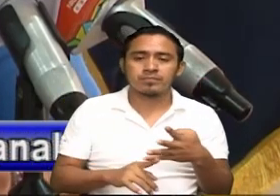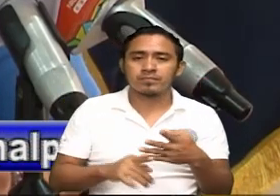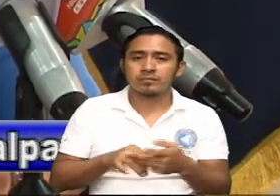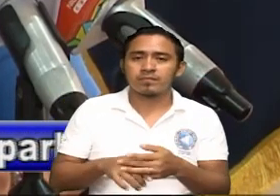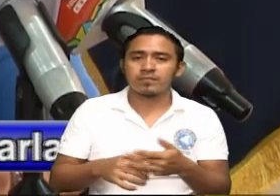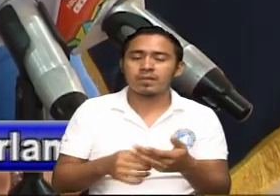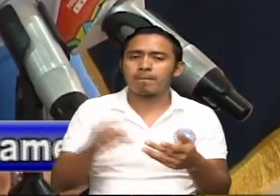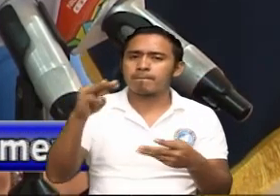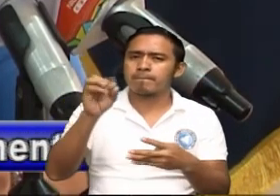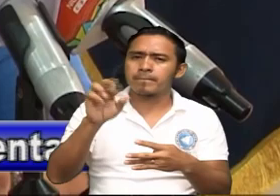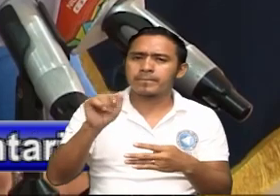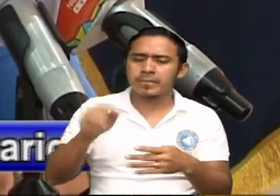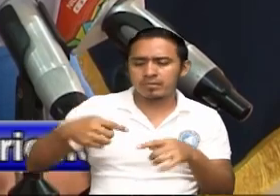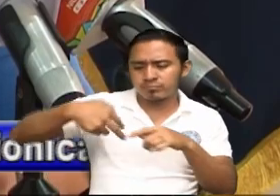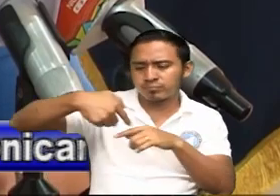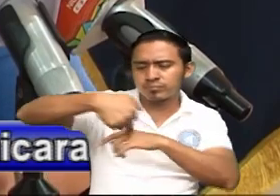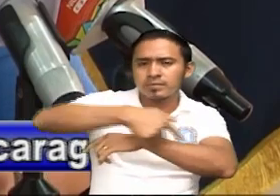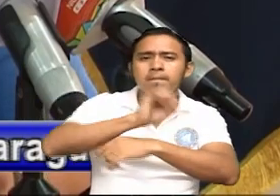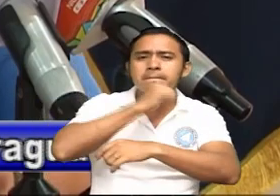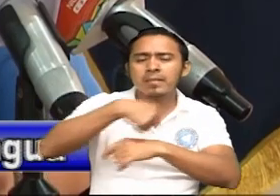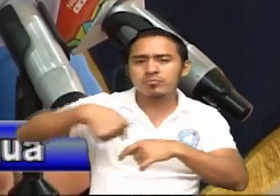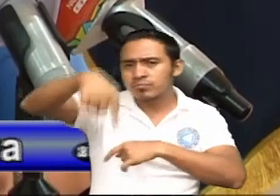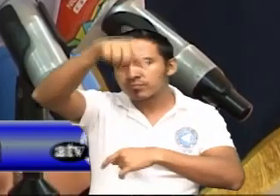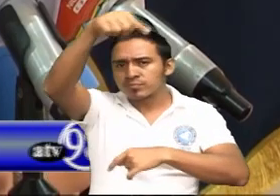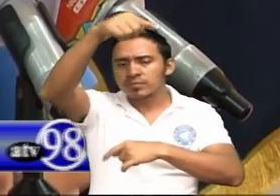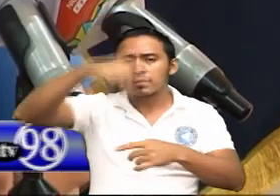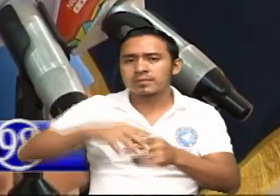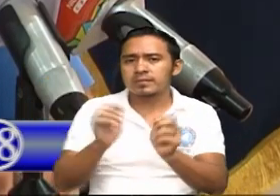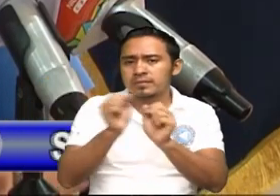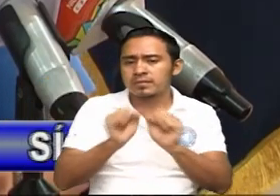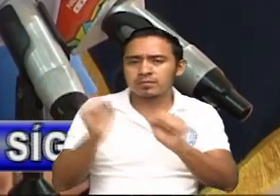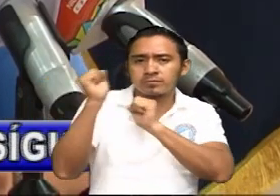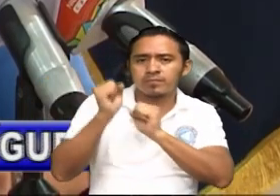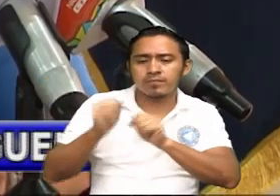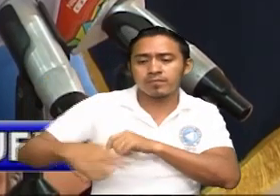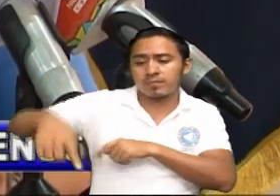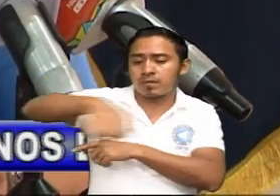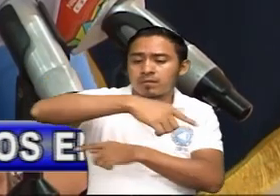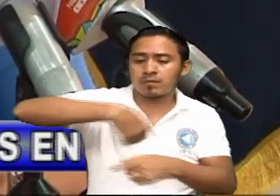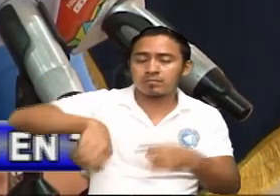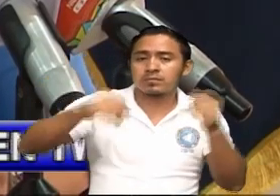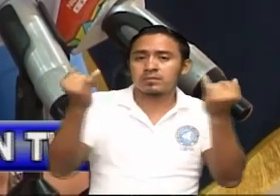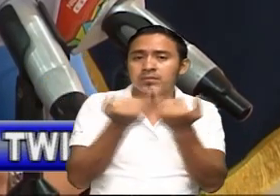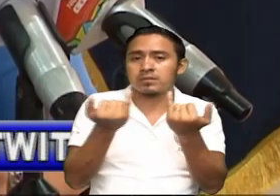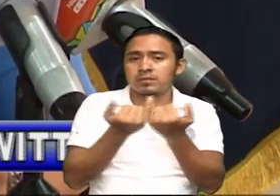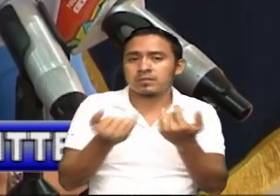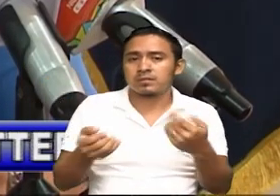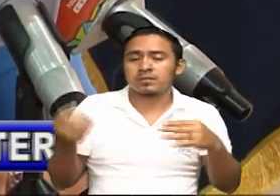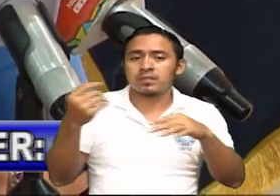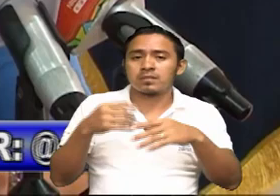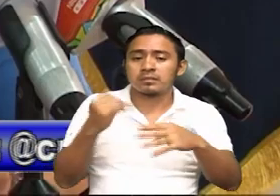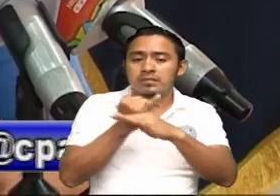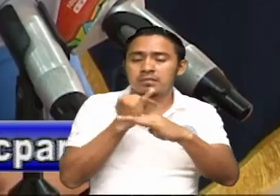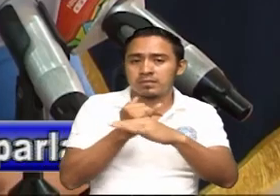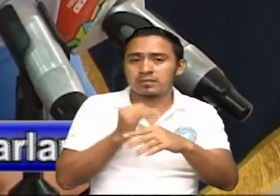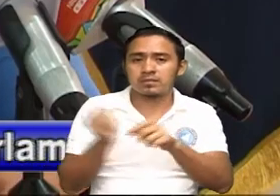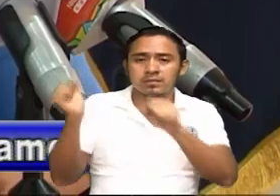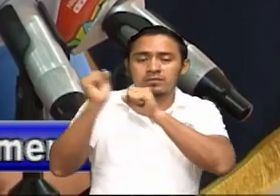Camino Viejo a Santo Domingo. Alrededores de la Iglesia de Santo Domingo en